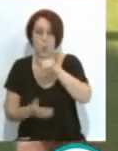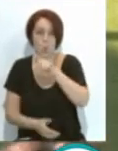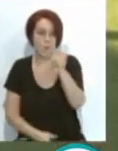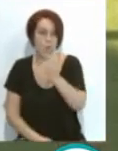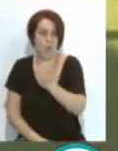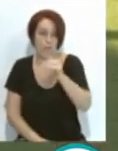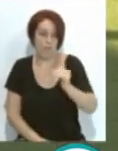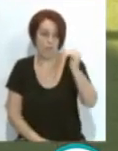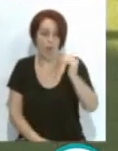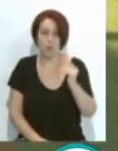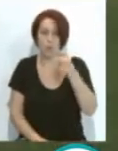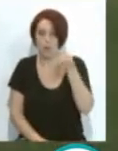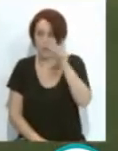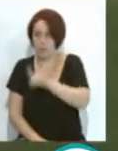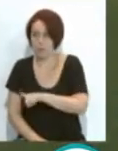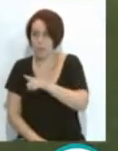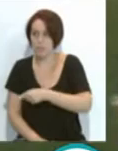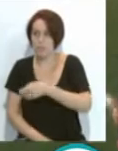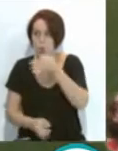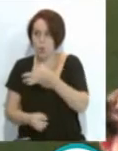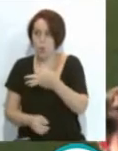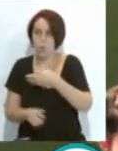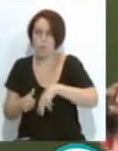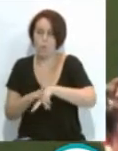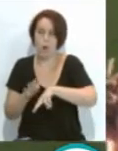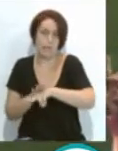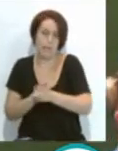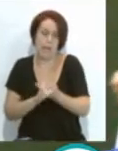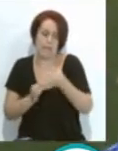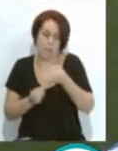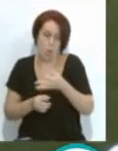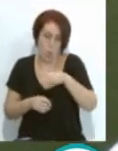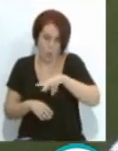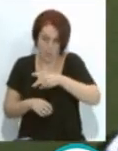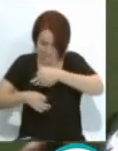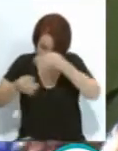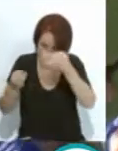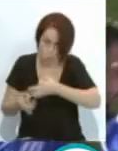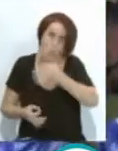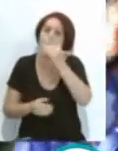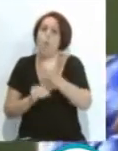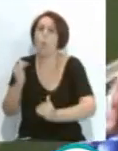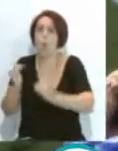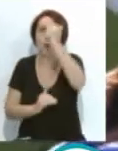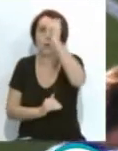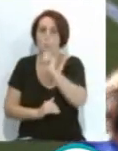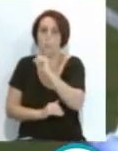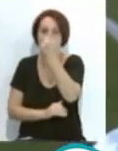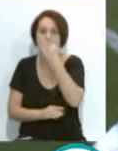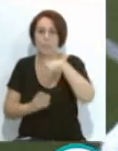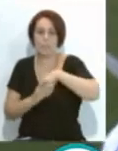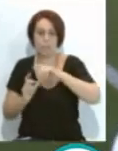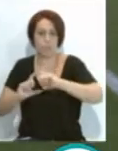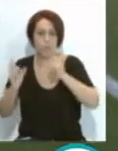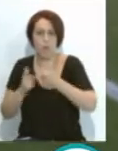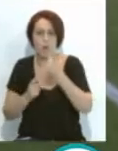Jairo, y Alcalá seguramente es el futbolista, es inseguramente más alto de la actual plantilla del Cádiz Club de Fútbol, también tiene